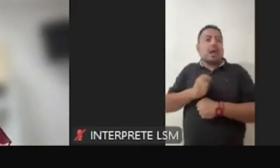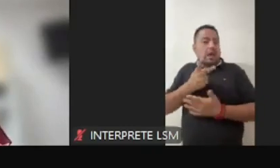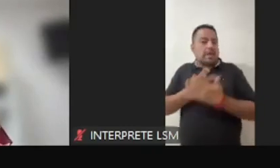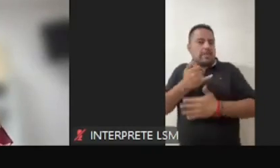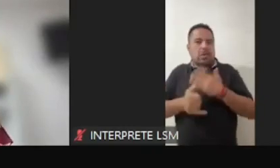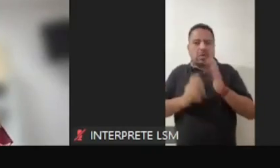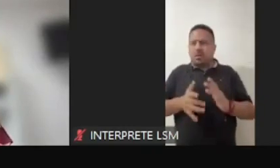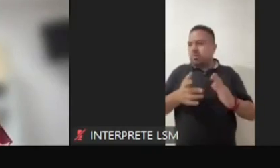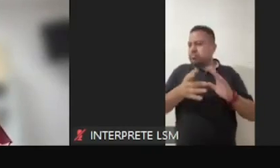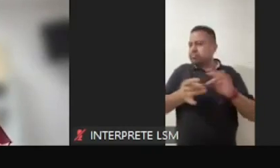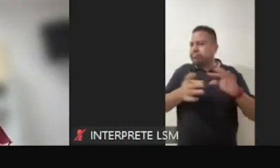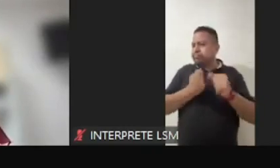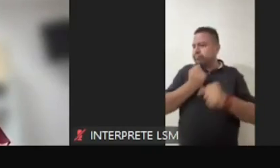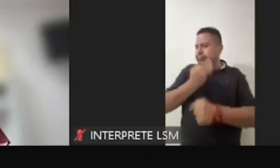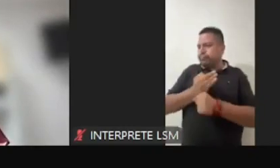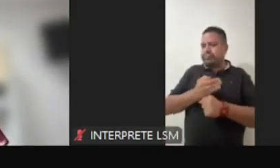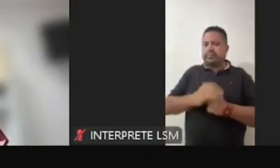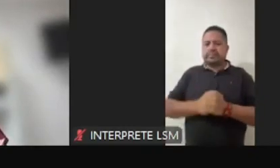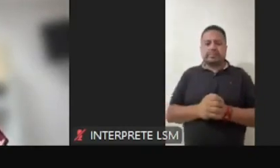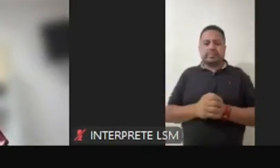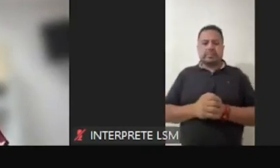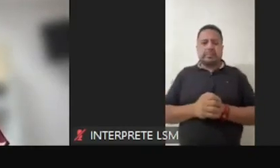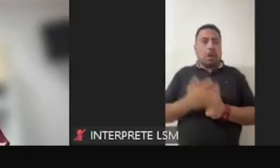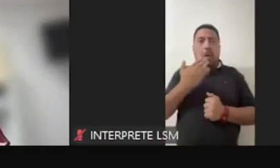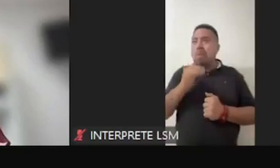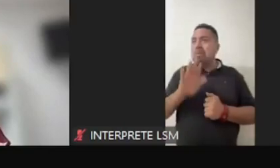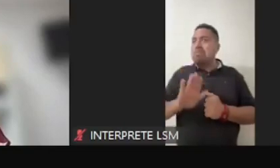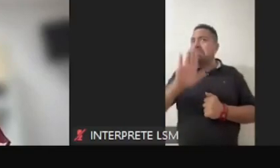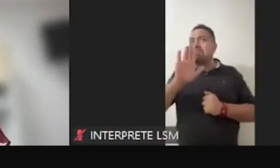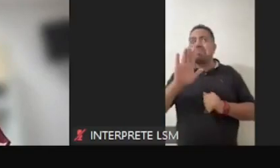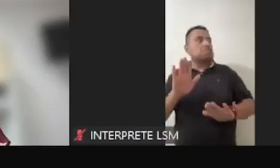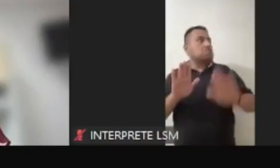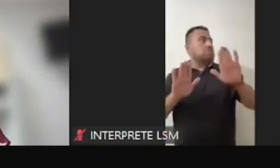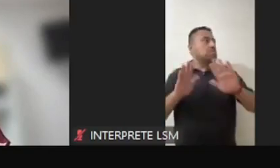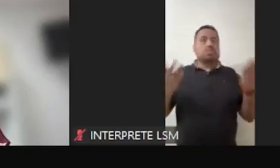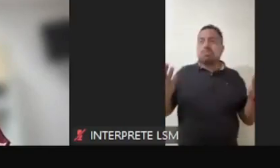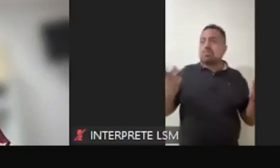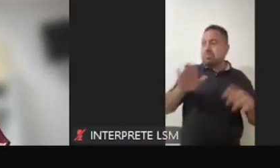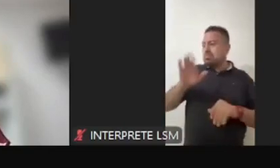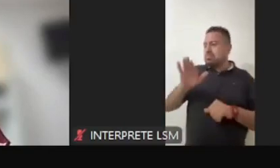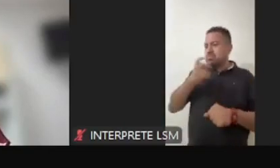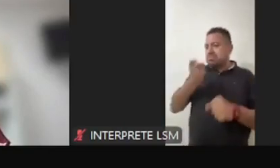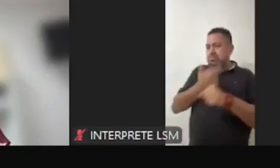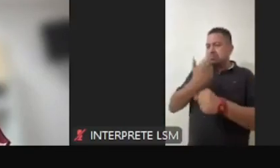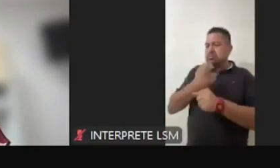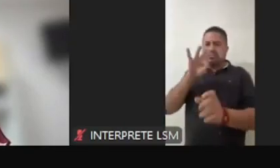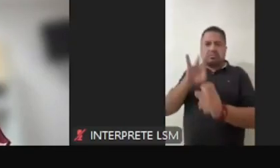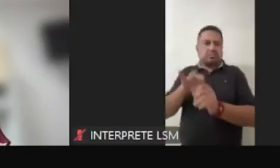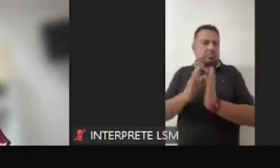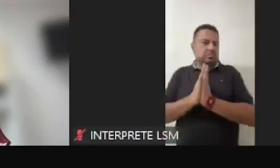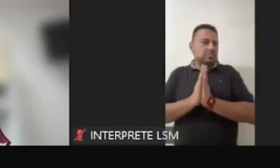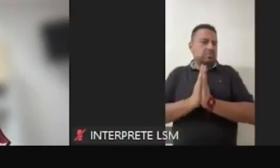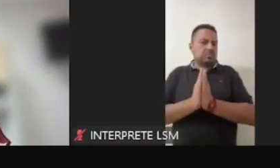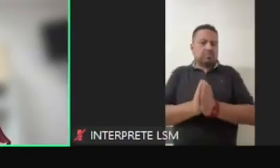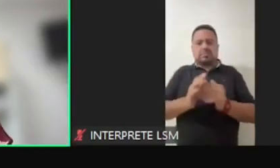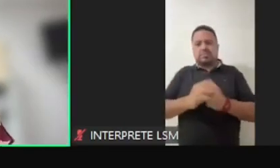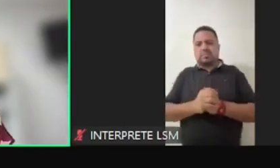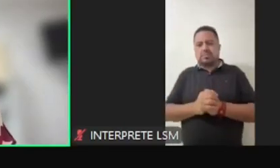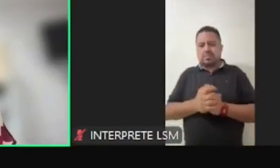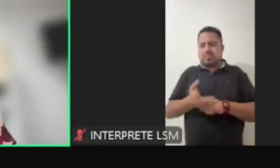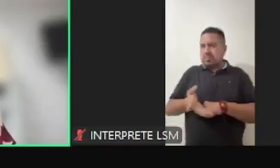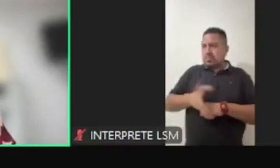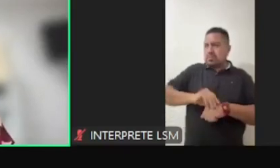se ha dado cuenta No habiendo comentarios al respecto secretaria tome la votación respectiva con su